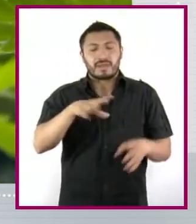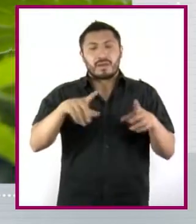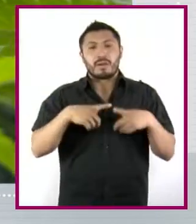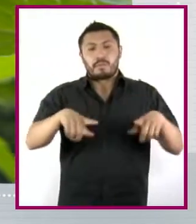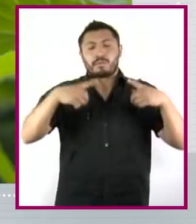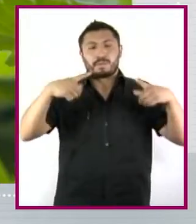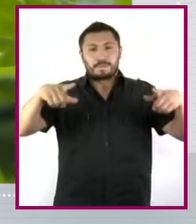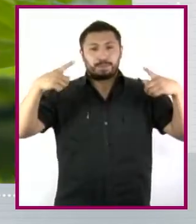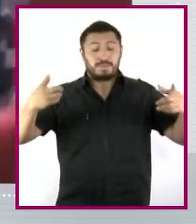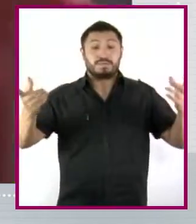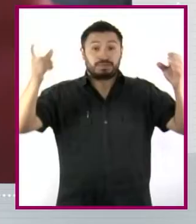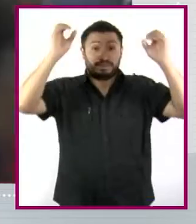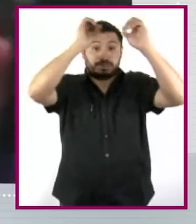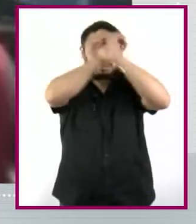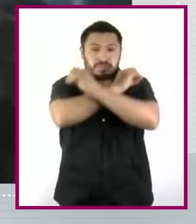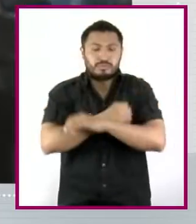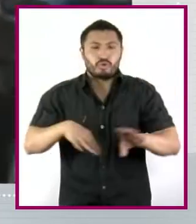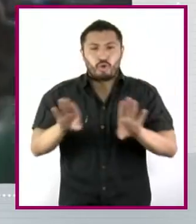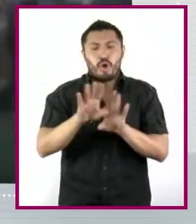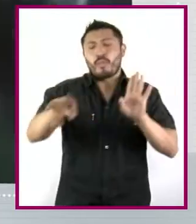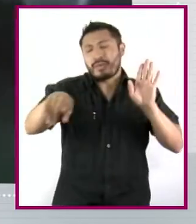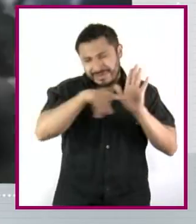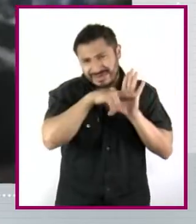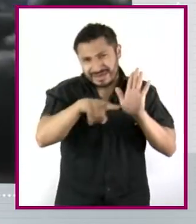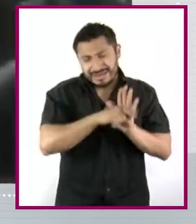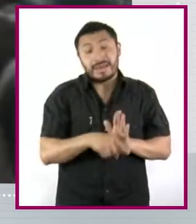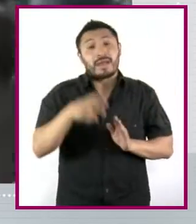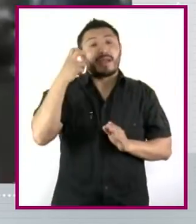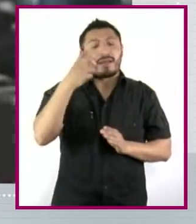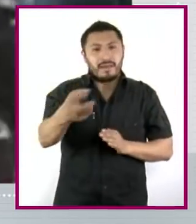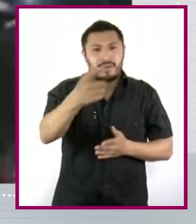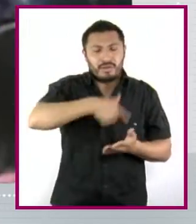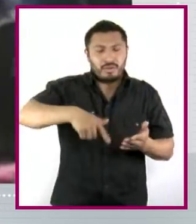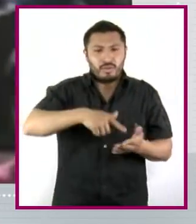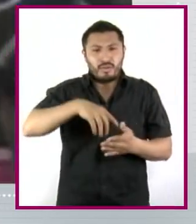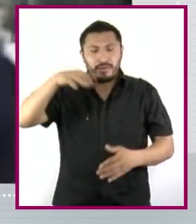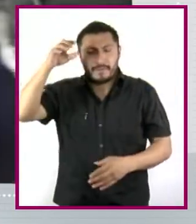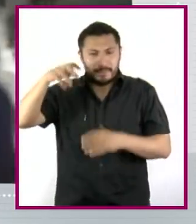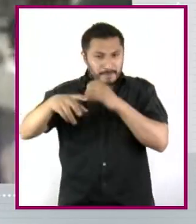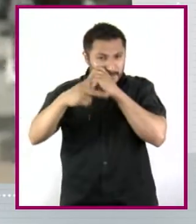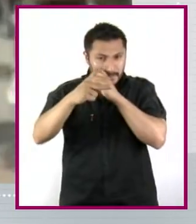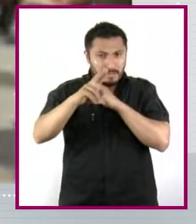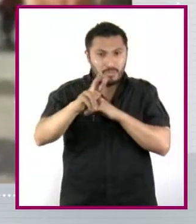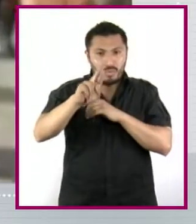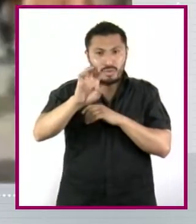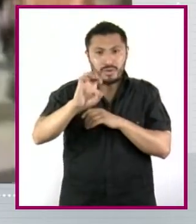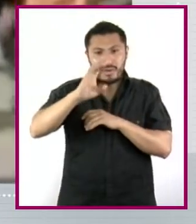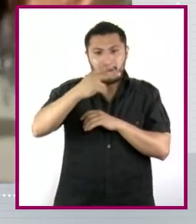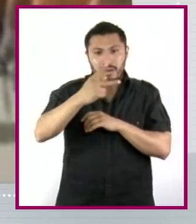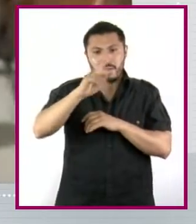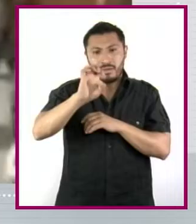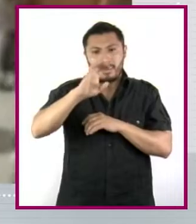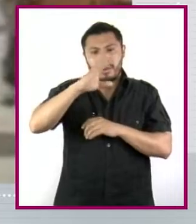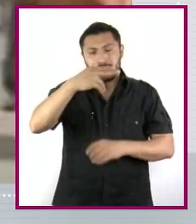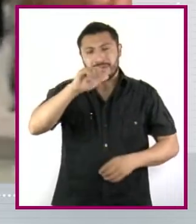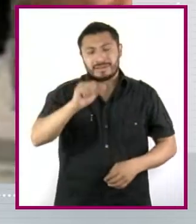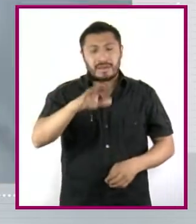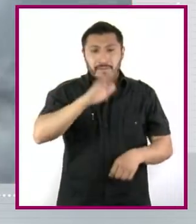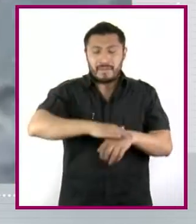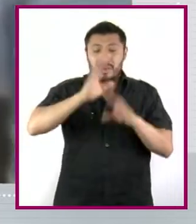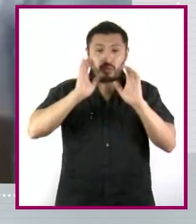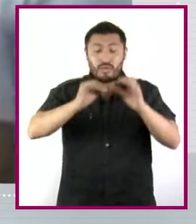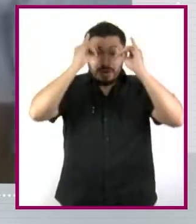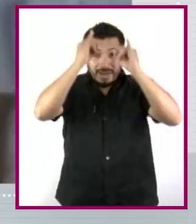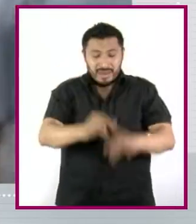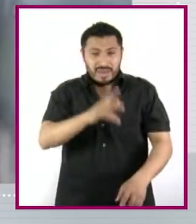esta parte oscura, negativa. Y en esas zonas altas, purépechas, donde más se ha preservado la identidad de estos